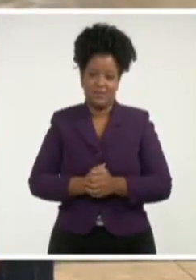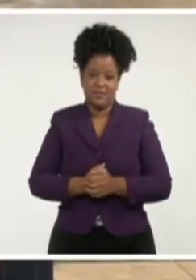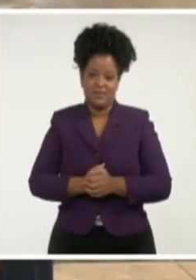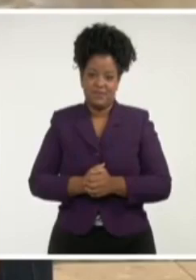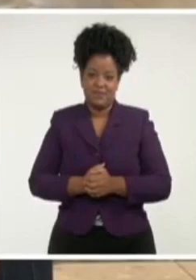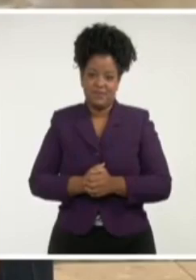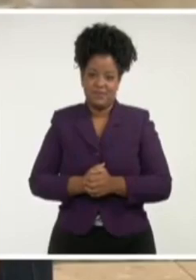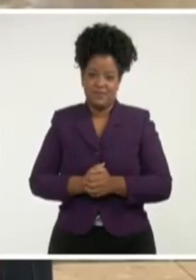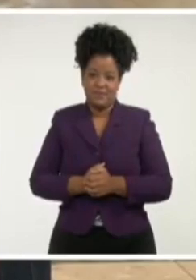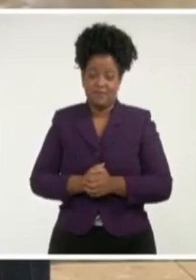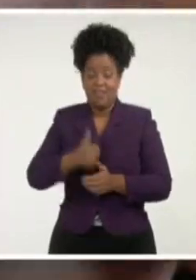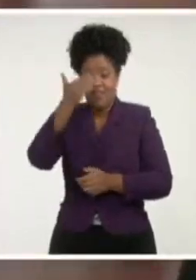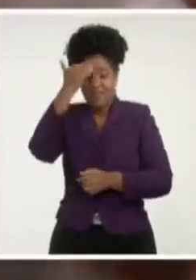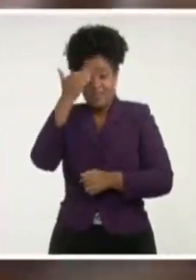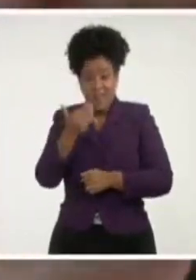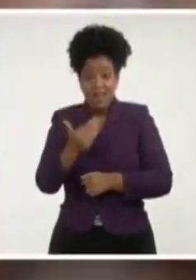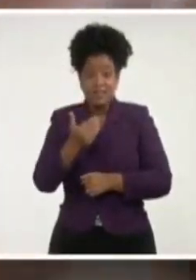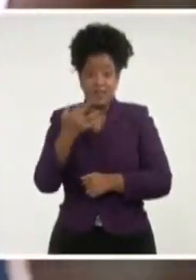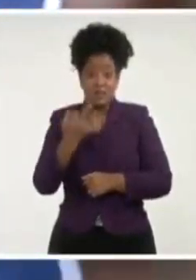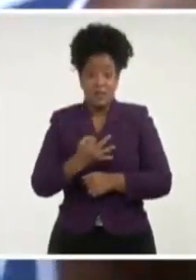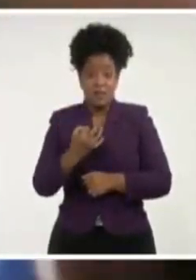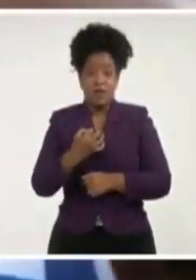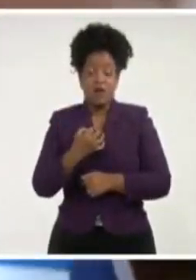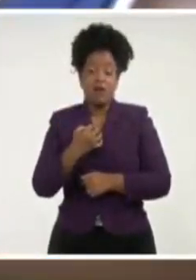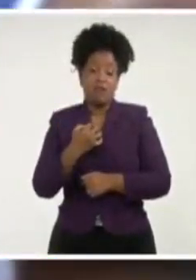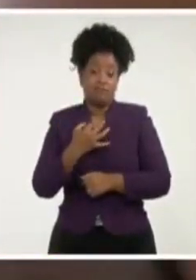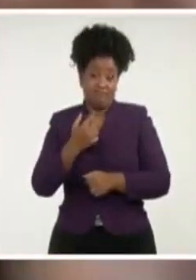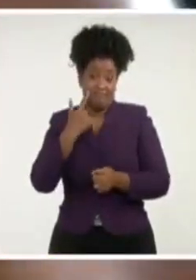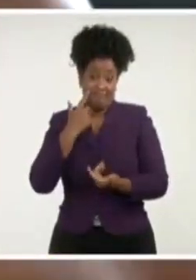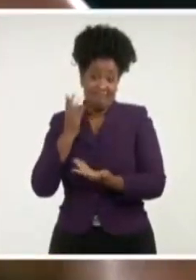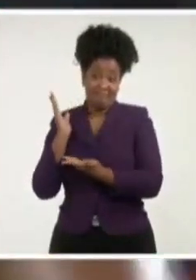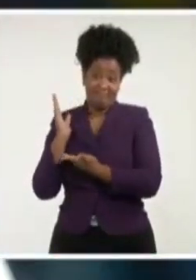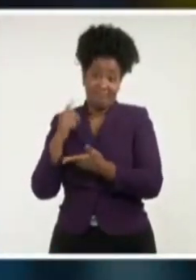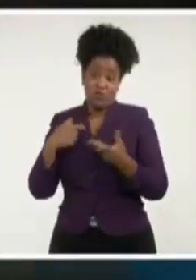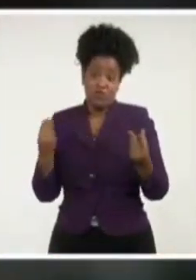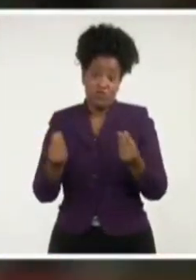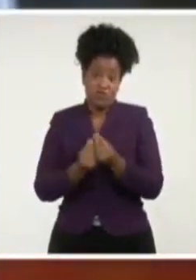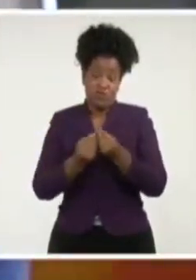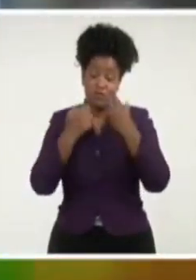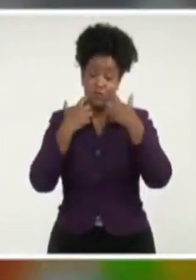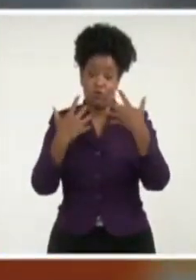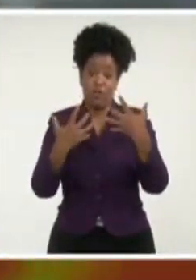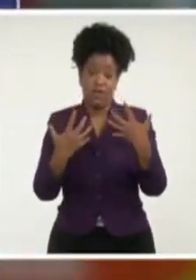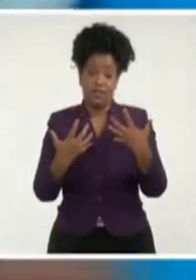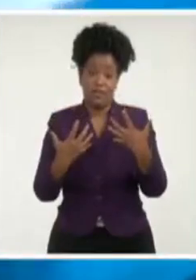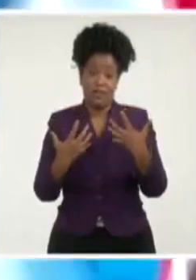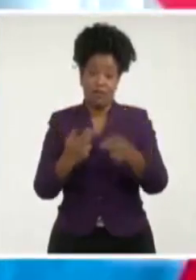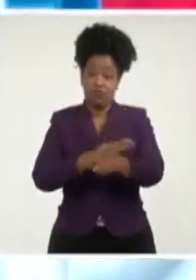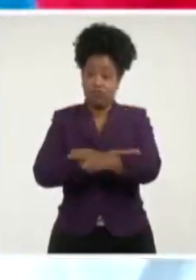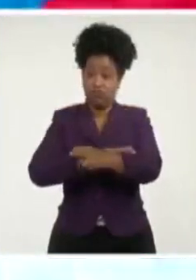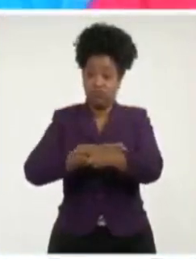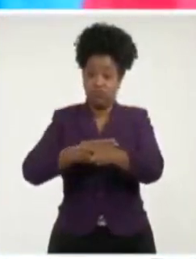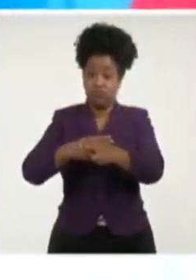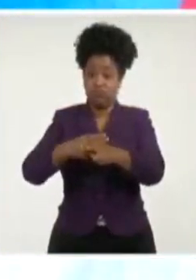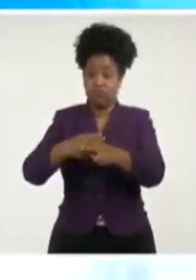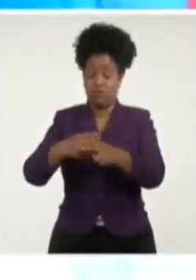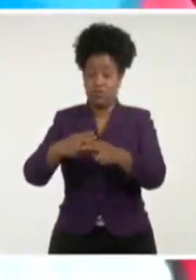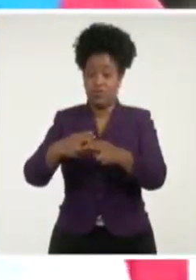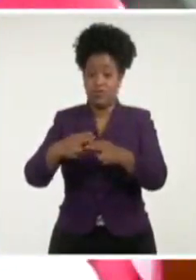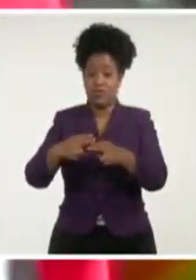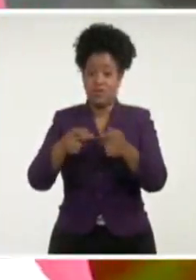tremenda posibilidad que me ha dado la vida, el poder seguir una carrera como esa. Y te digo, no tengo nada